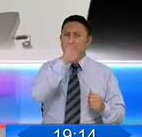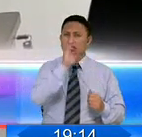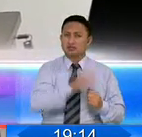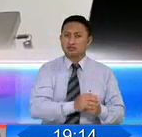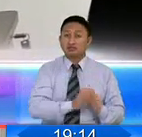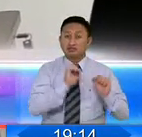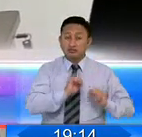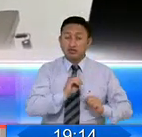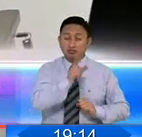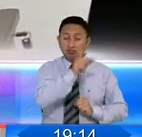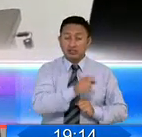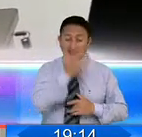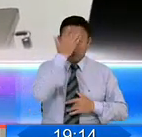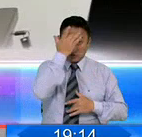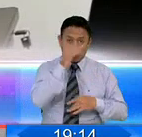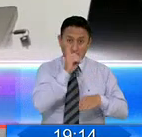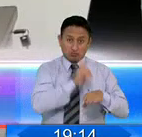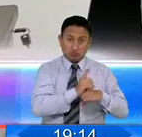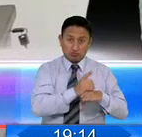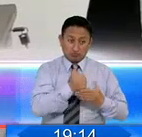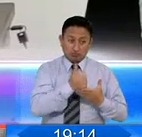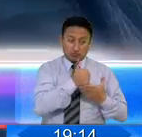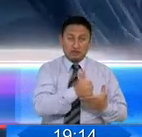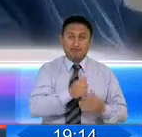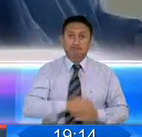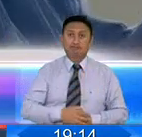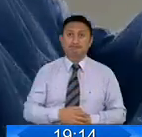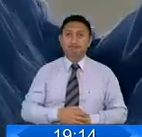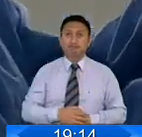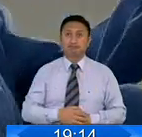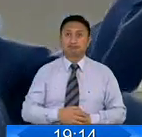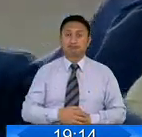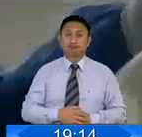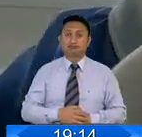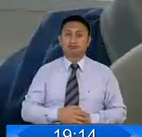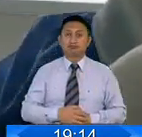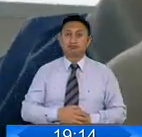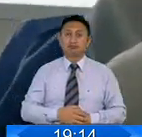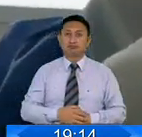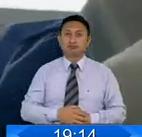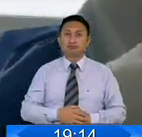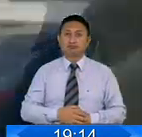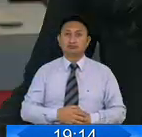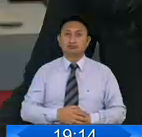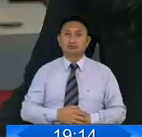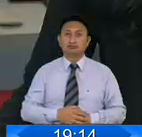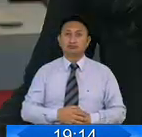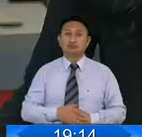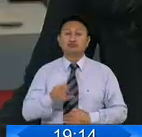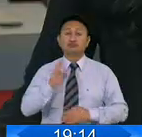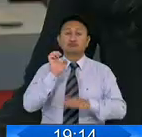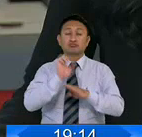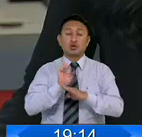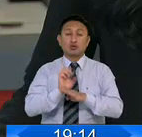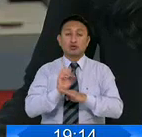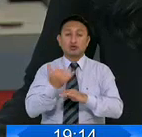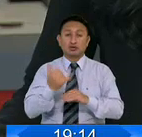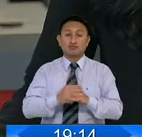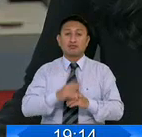médica con pacientes COVID. Informó Anabel Belín. Ecuador registra más